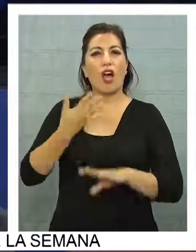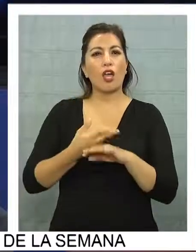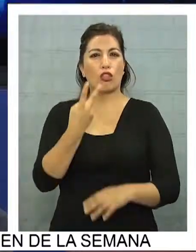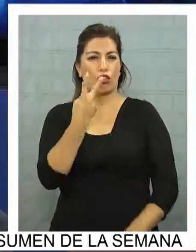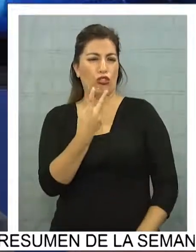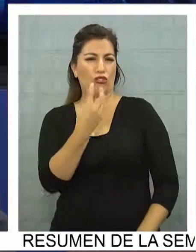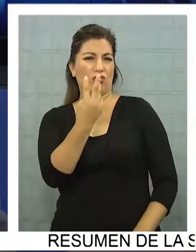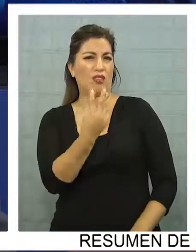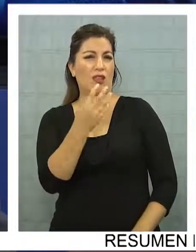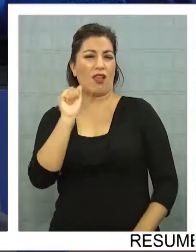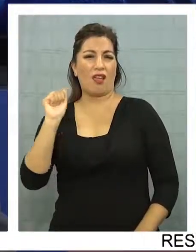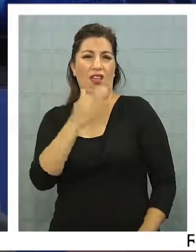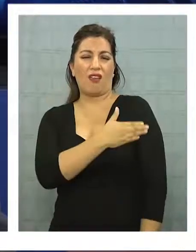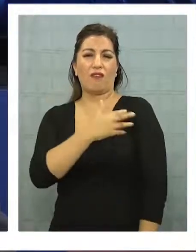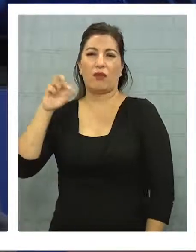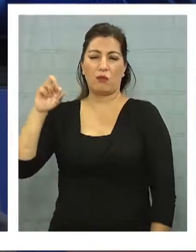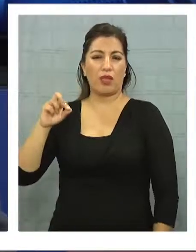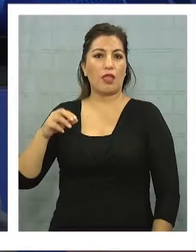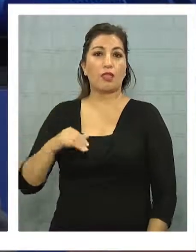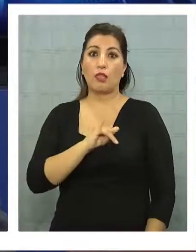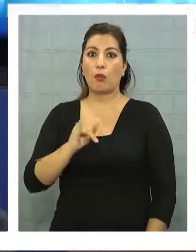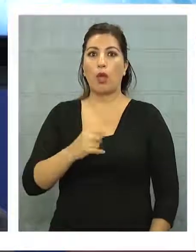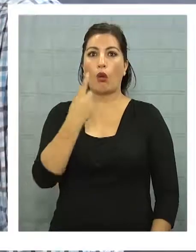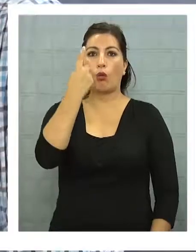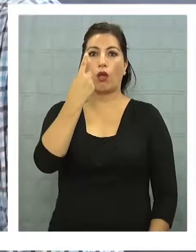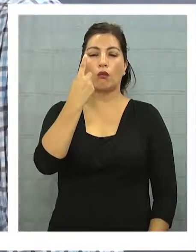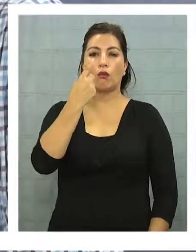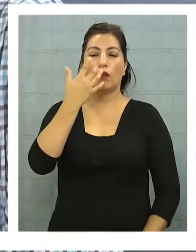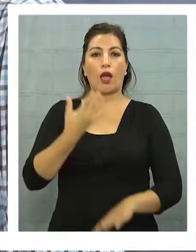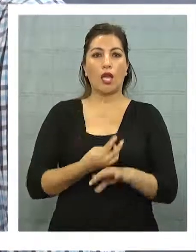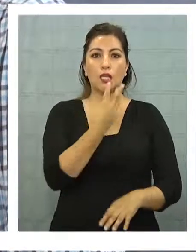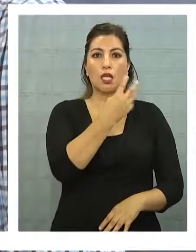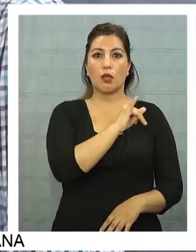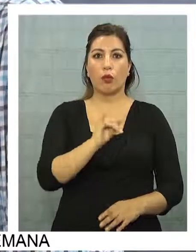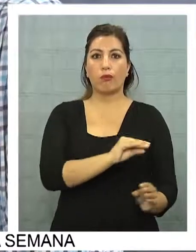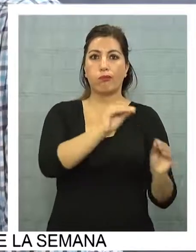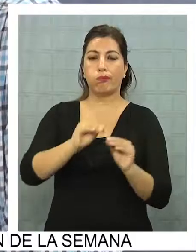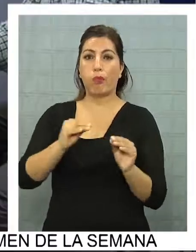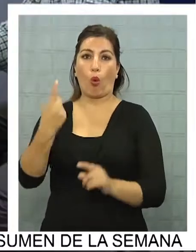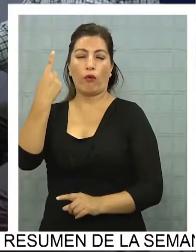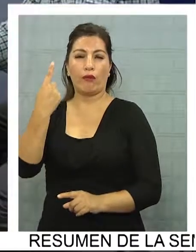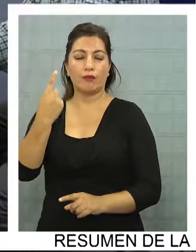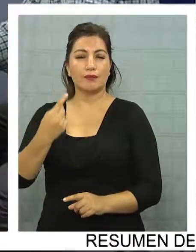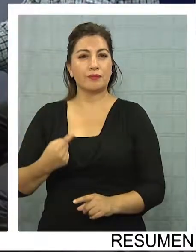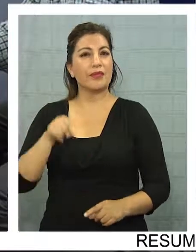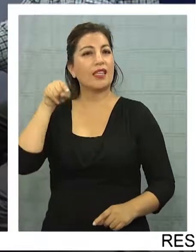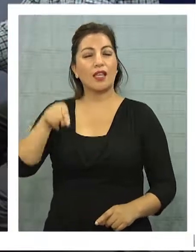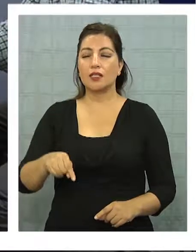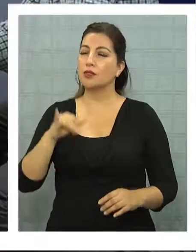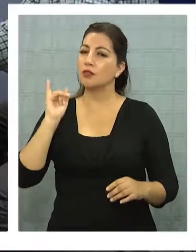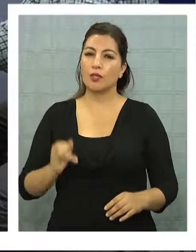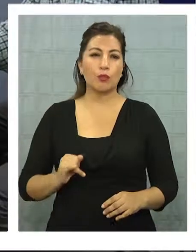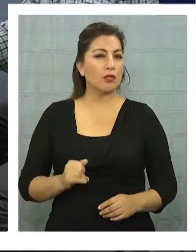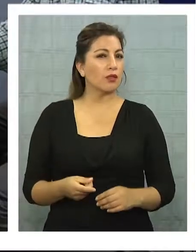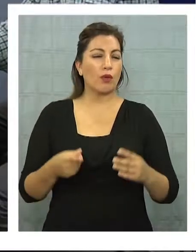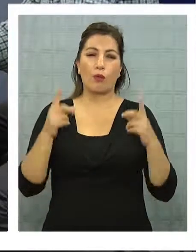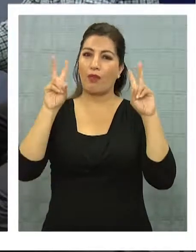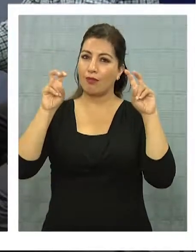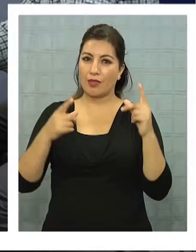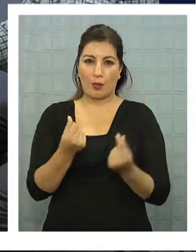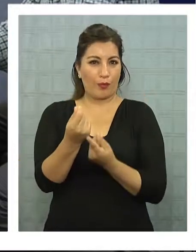aumenten las edades de jubilación, que les haga otro cantón de cosas que permitirían que las AFP no pierdan ni un peso con eso. porcentaje mayor de la economización.